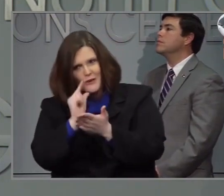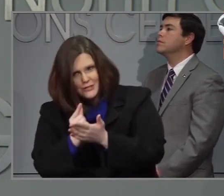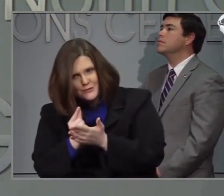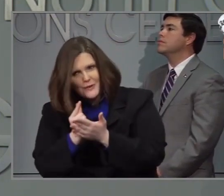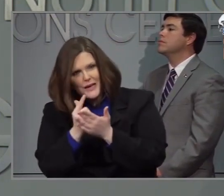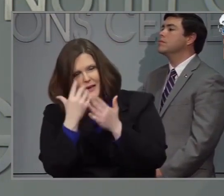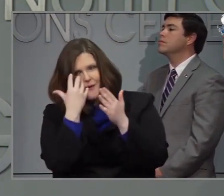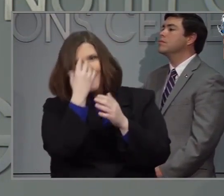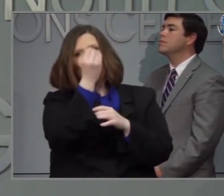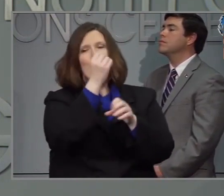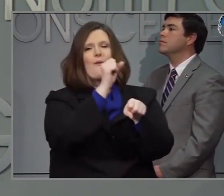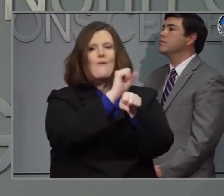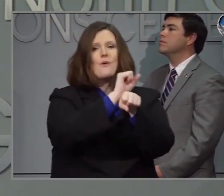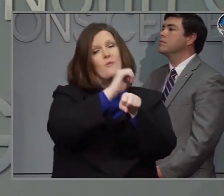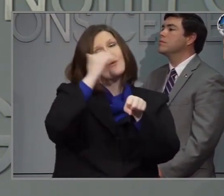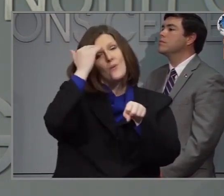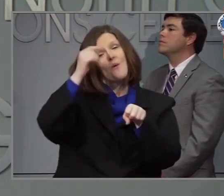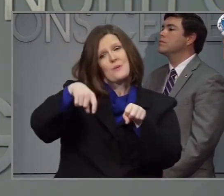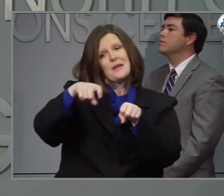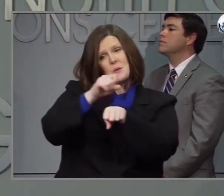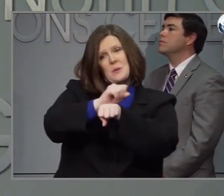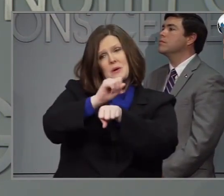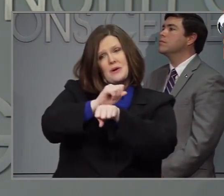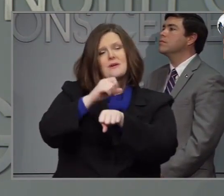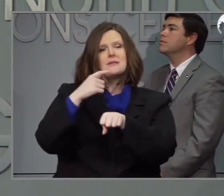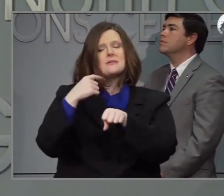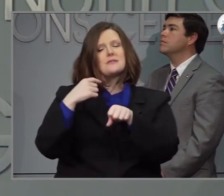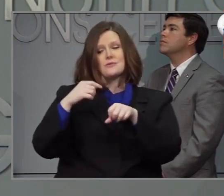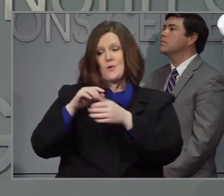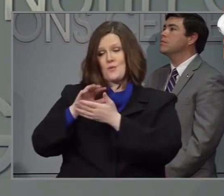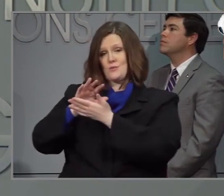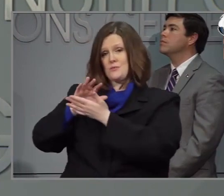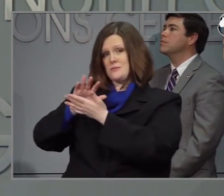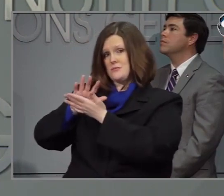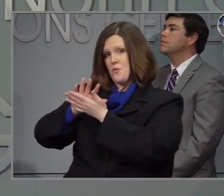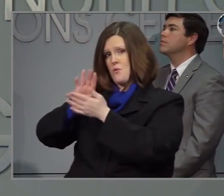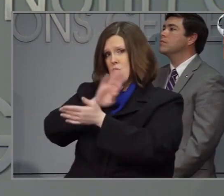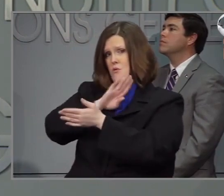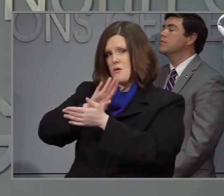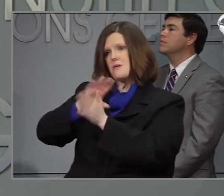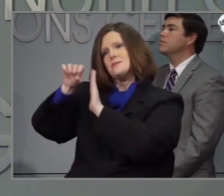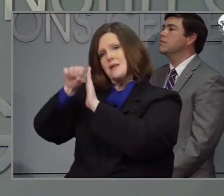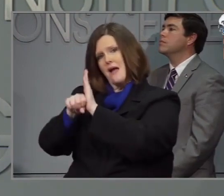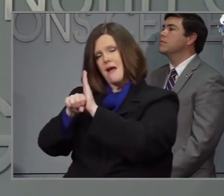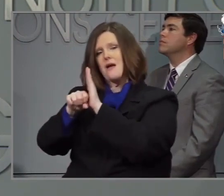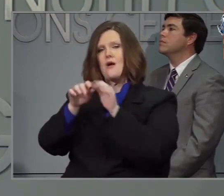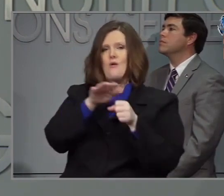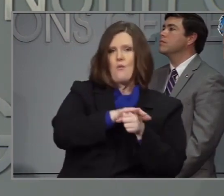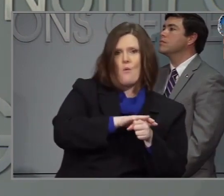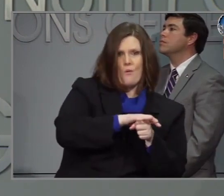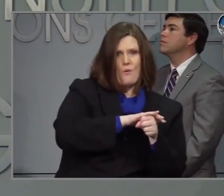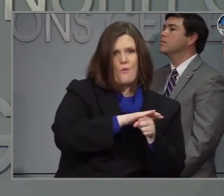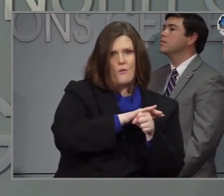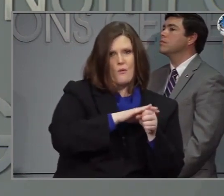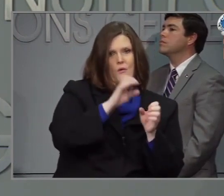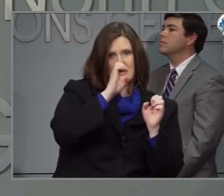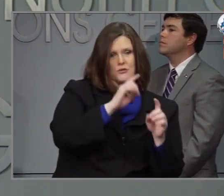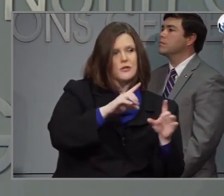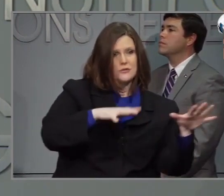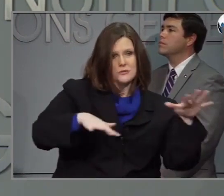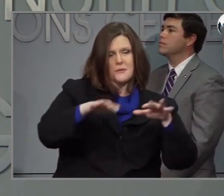únicos porque necesitamos prepararlos para la fuerza de trabajo del futuro y estamos trabajando a nivel estatal y a nivel local para